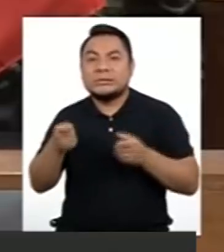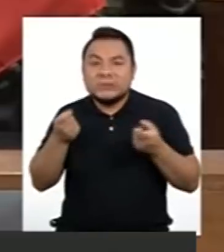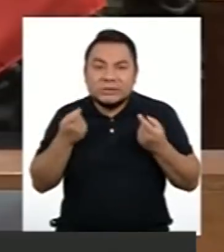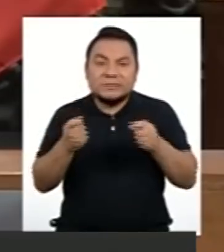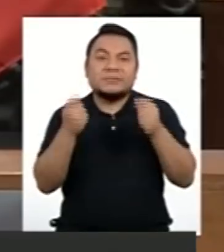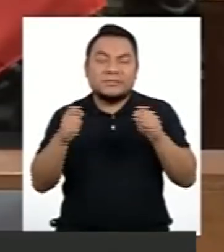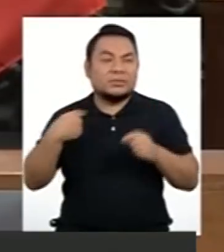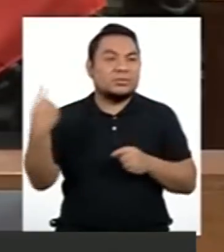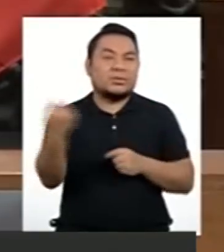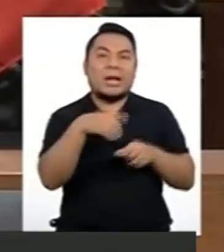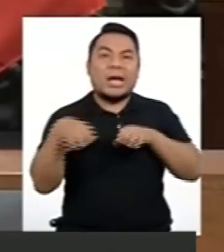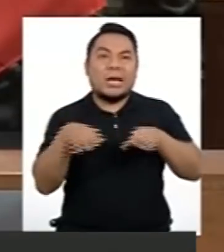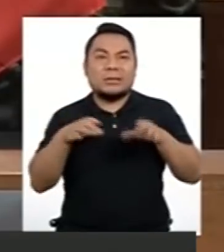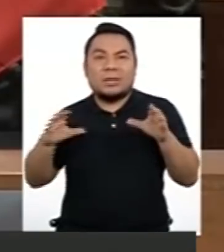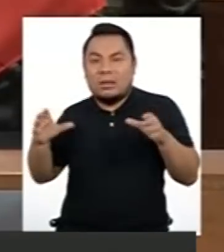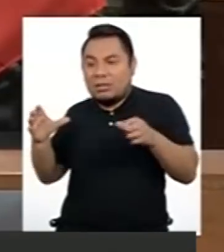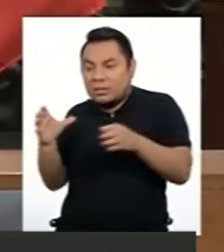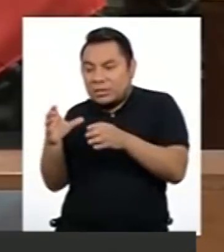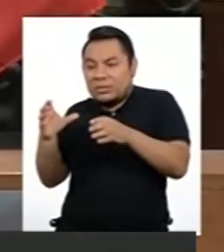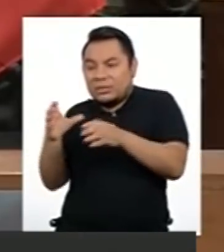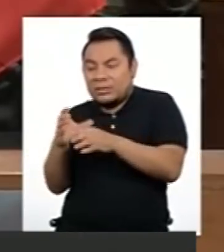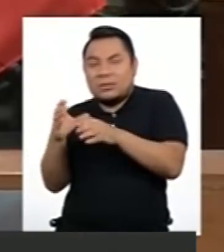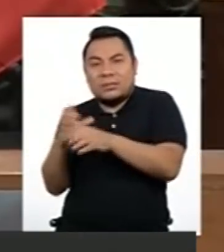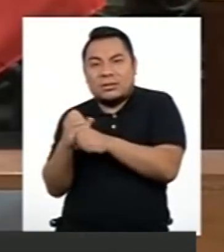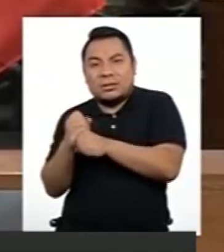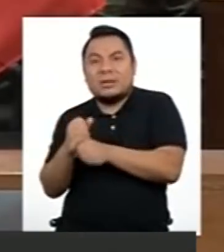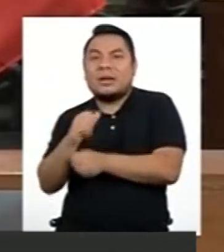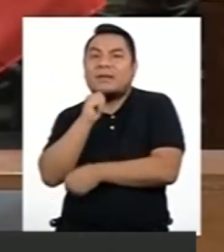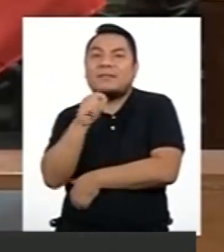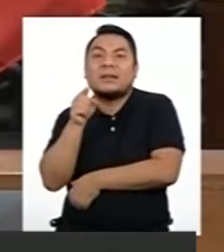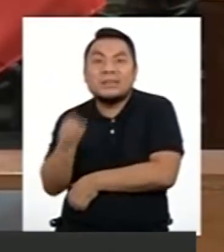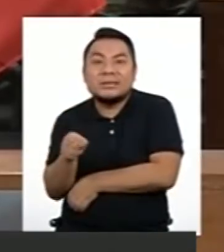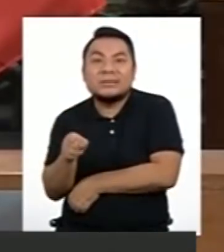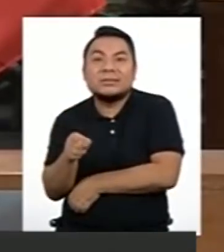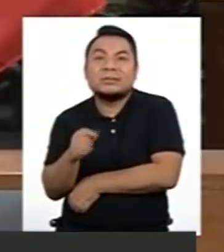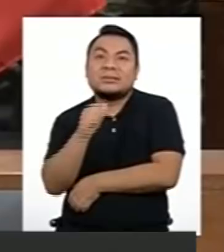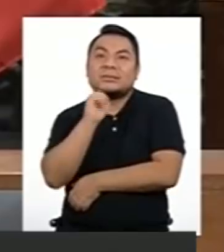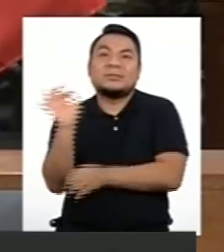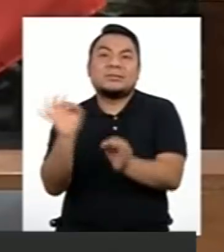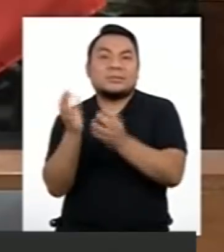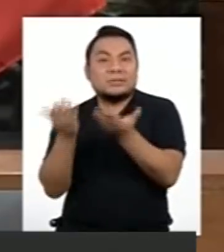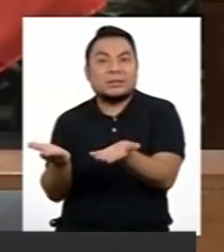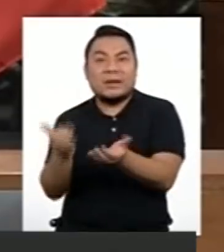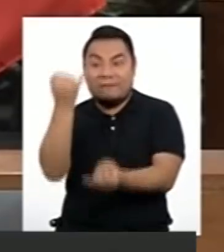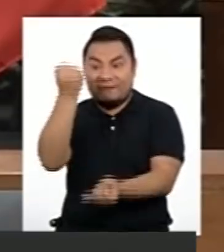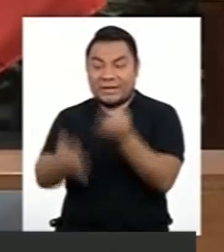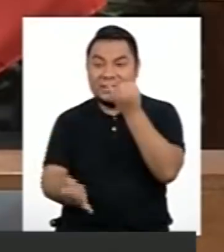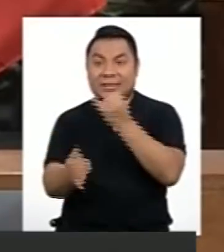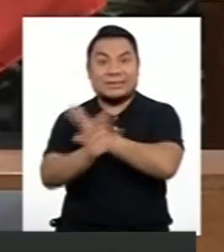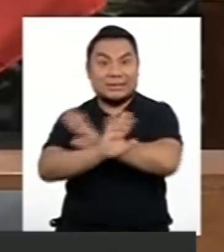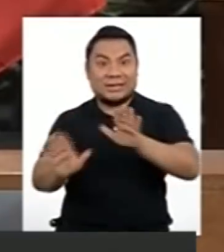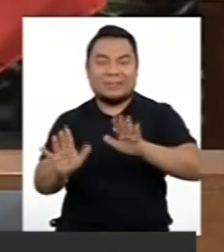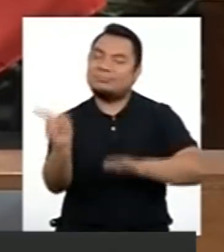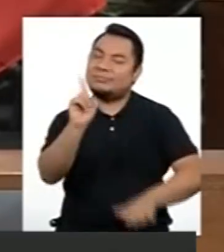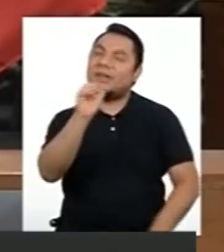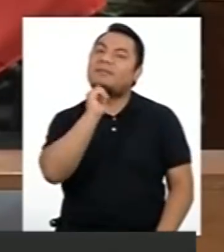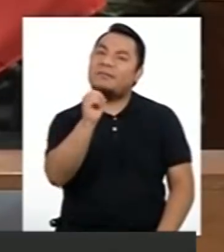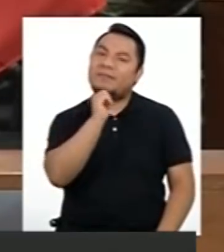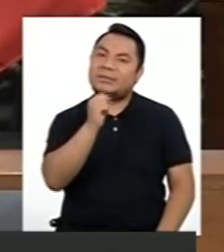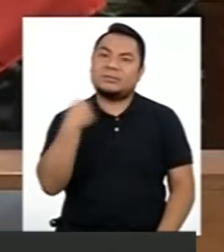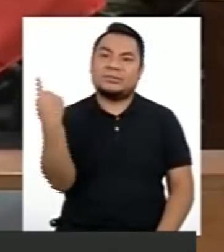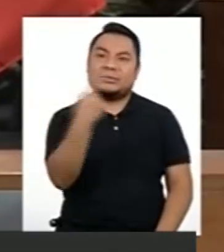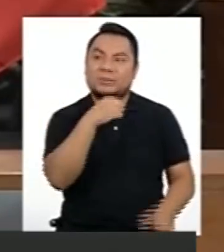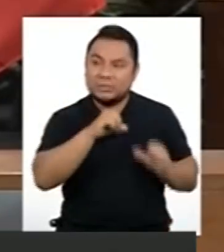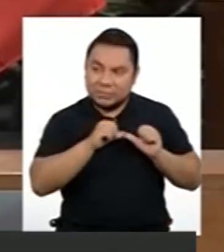esfuerzo que tenemos que hacer. Entonces, todavía este esfuerzo no lo hemos concluido. Entonces, tenemos que